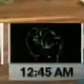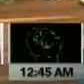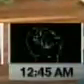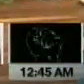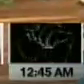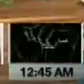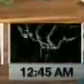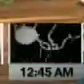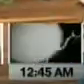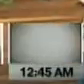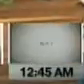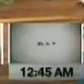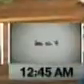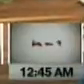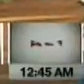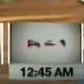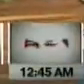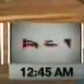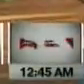Cristo